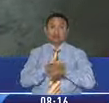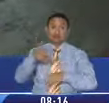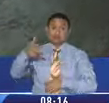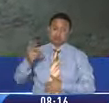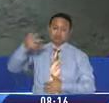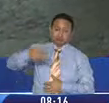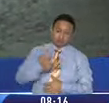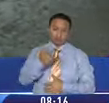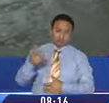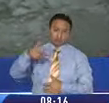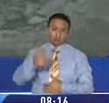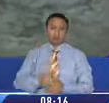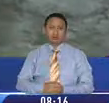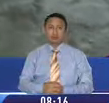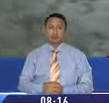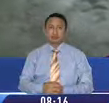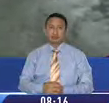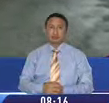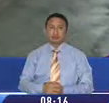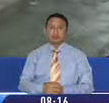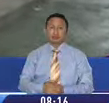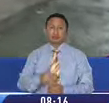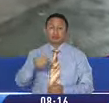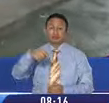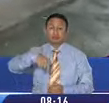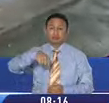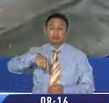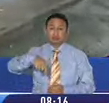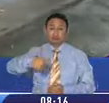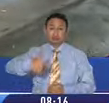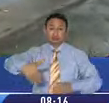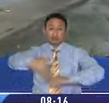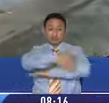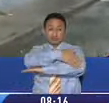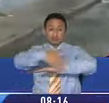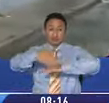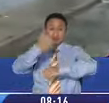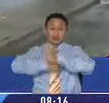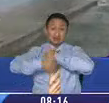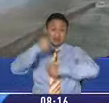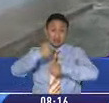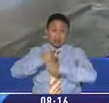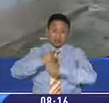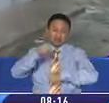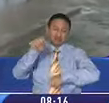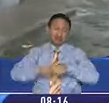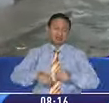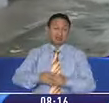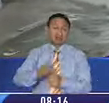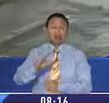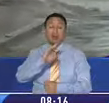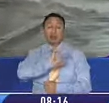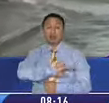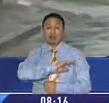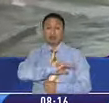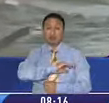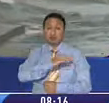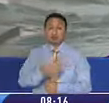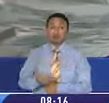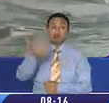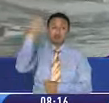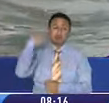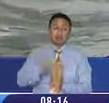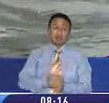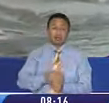los huecos. Sí, la calle está completamente dañada desde muchos años, inclusive el municipio, desde la alcaldía